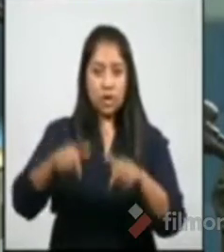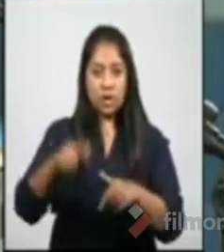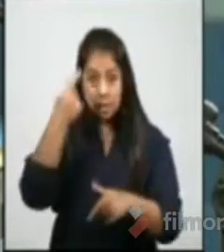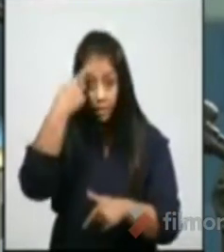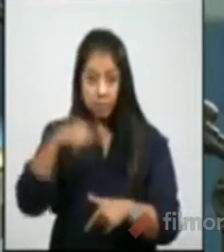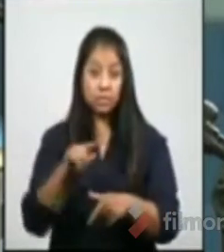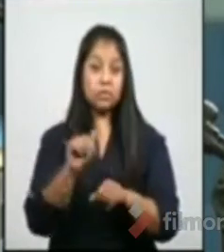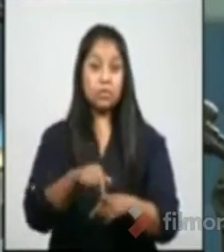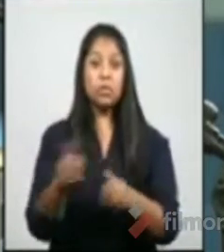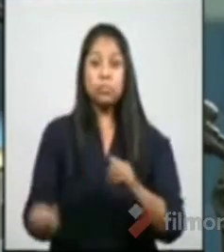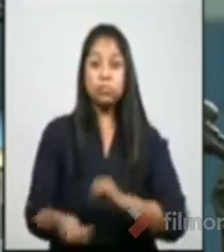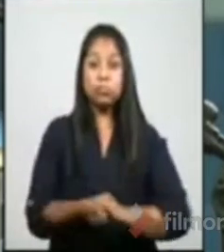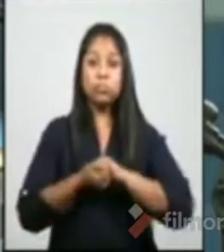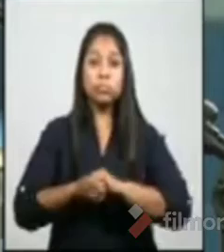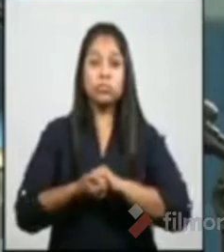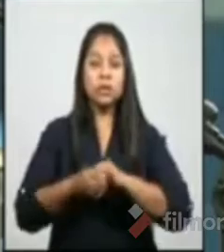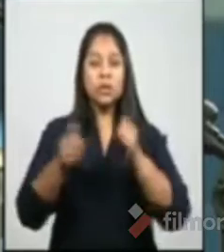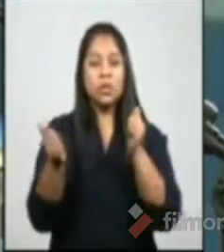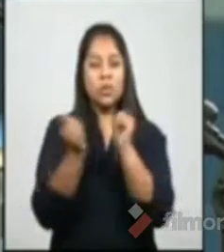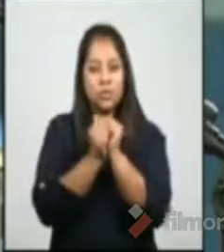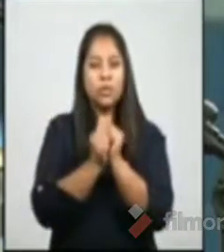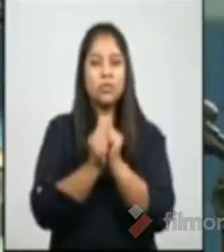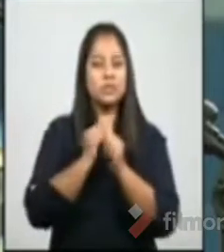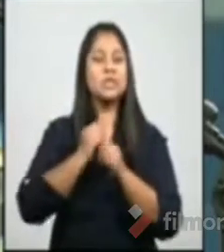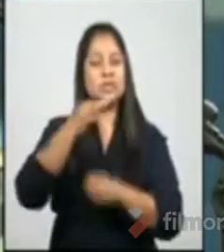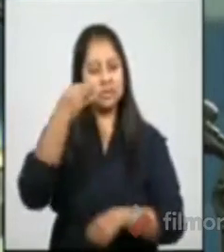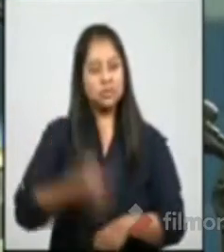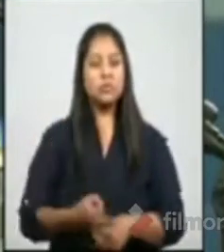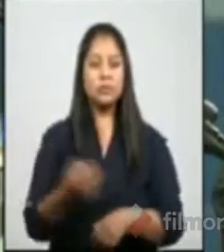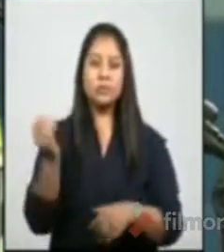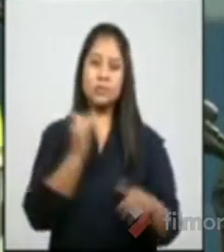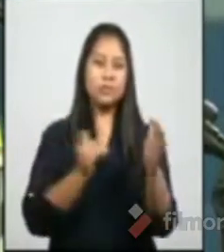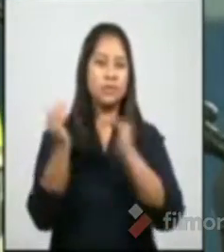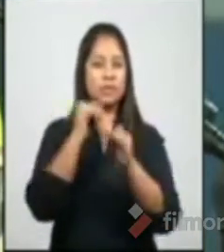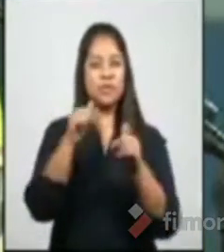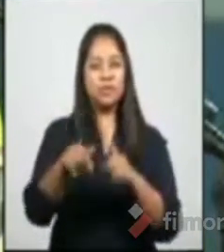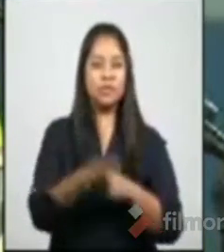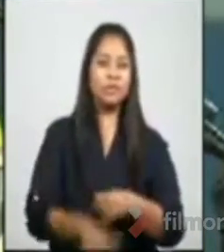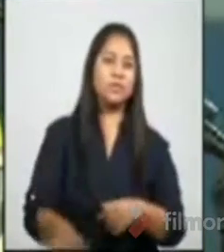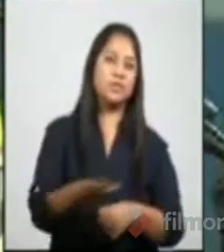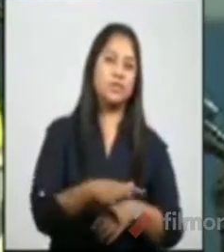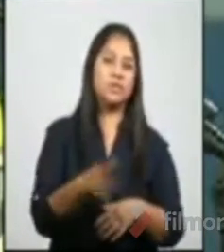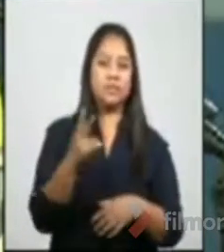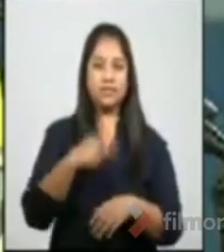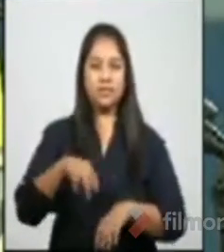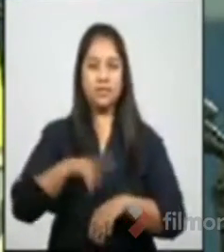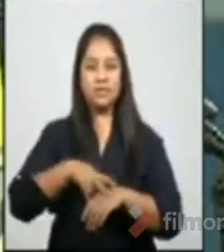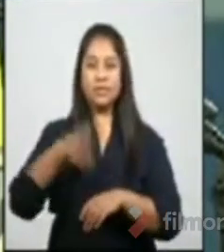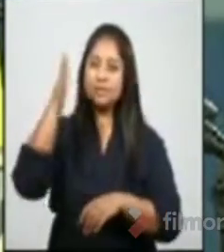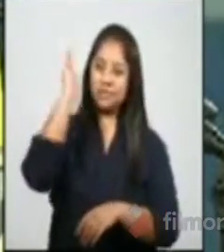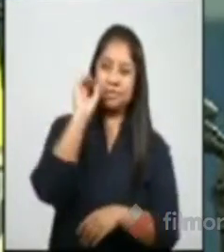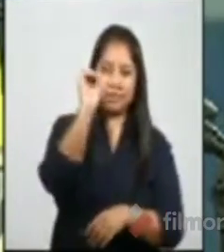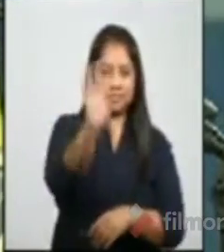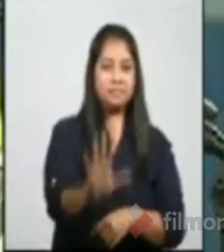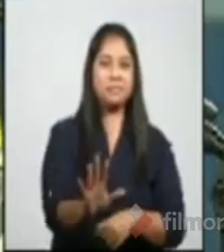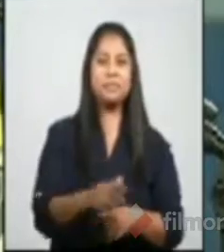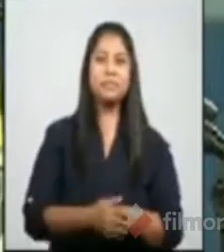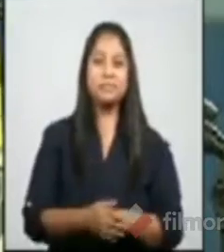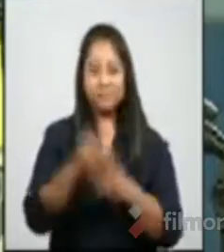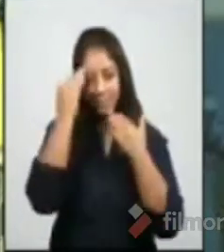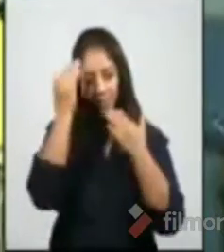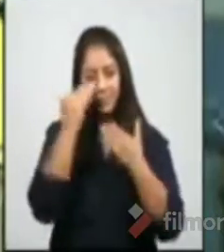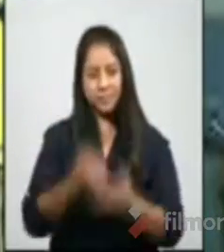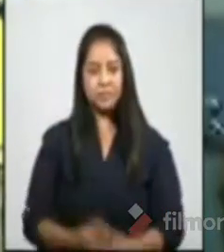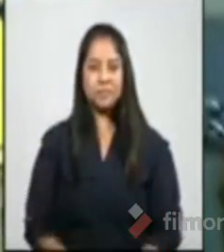están haciendo juntos. Estamos seguros que vamos a construir esta gran nación. Que Dios me los bendiga. Muchas